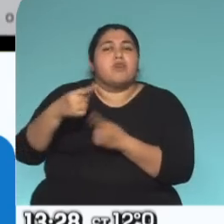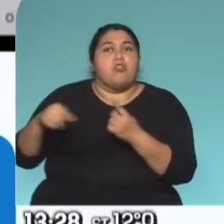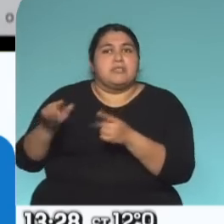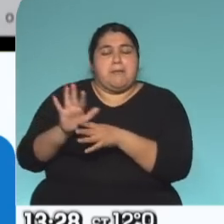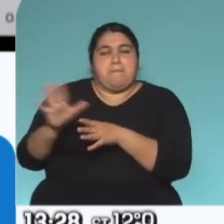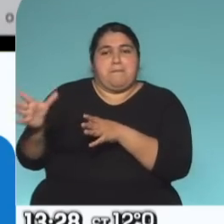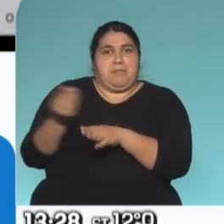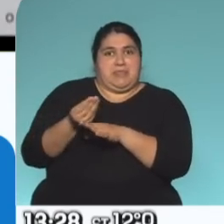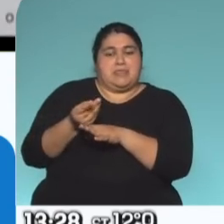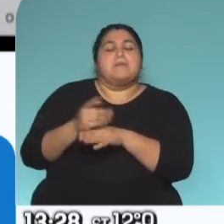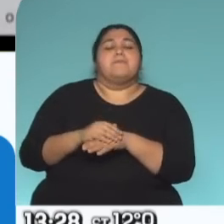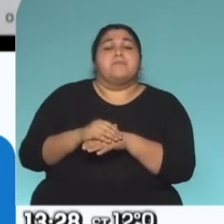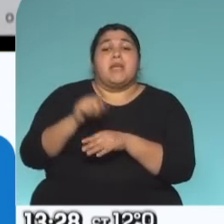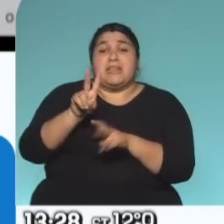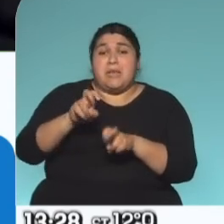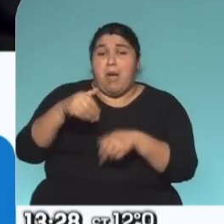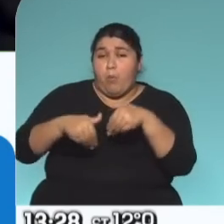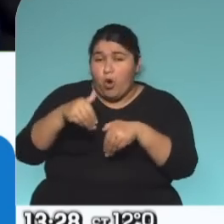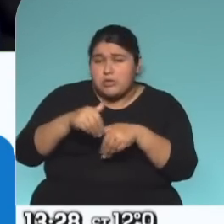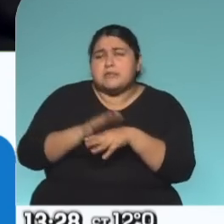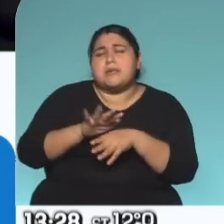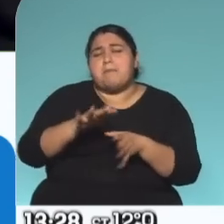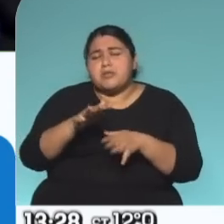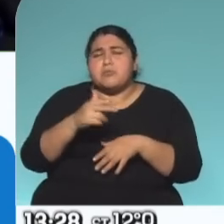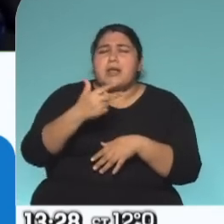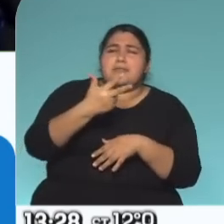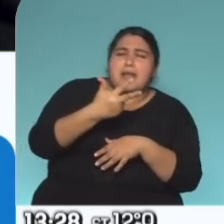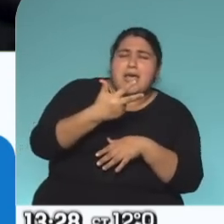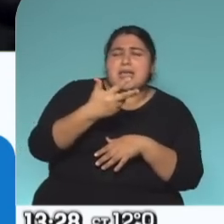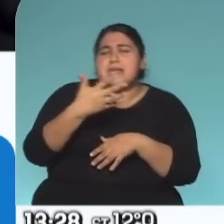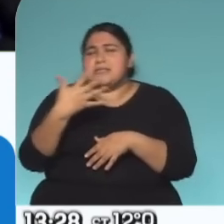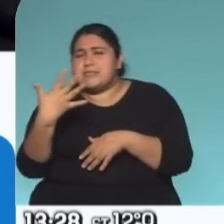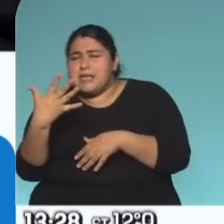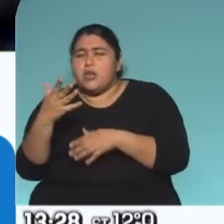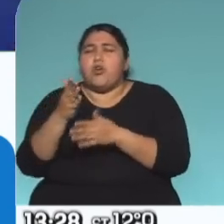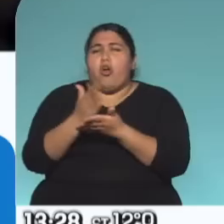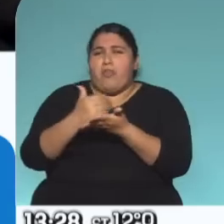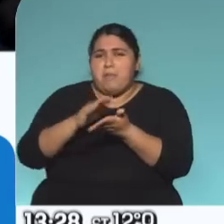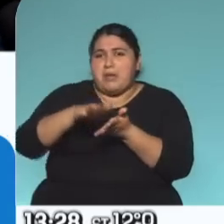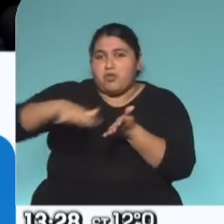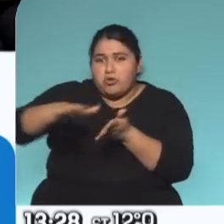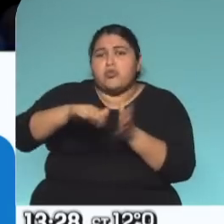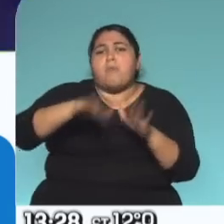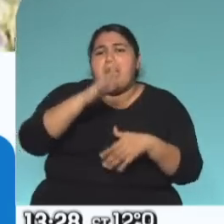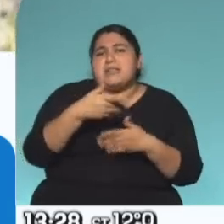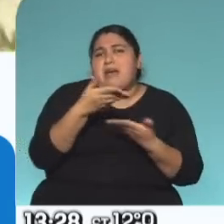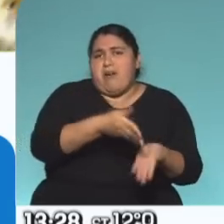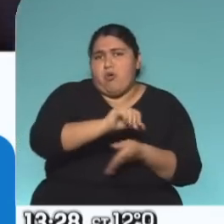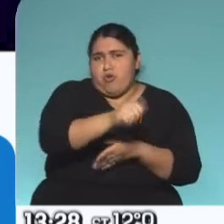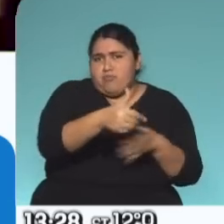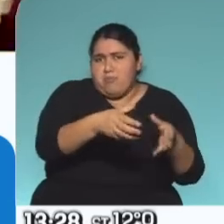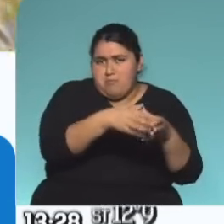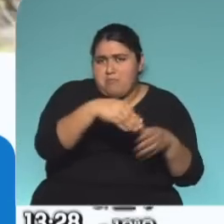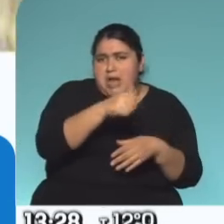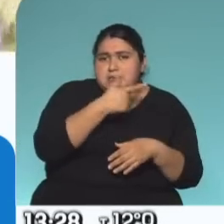voto se expresa entre 5 y 6 departamentos con victoria del MAS, ¿no? 3 o 4